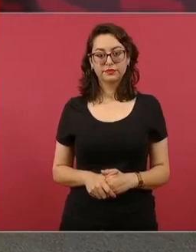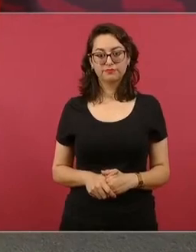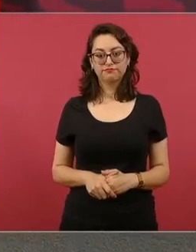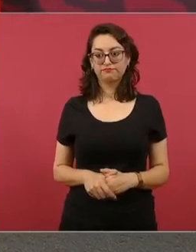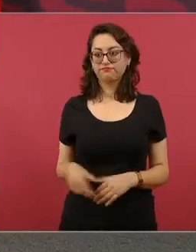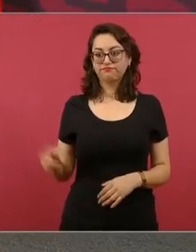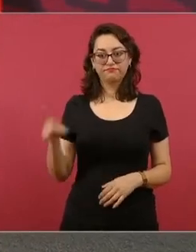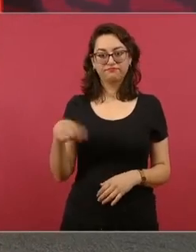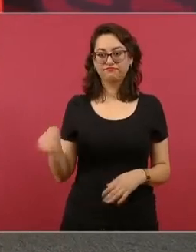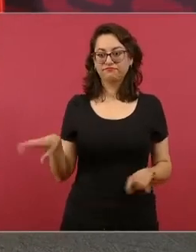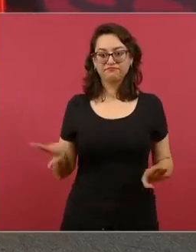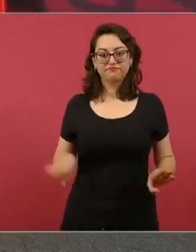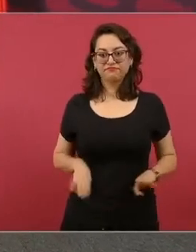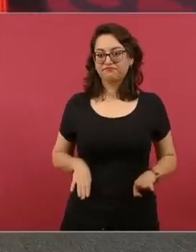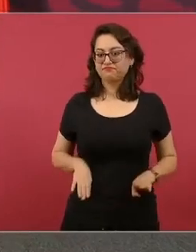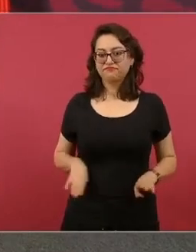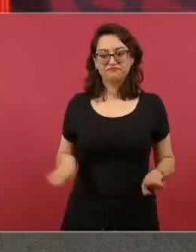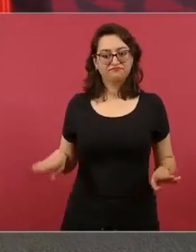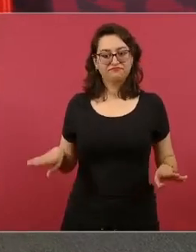cinismo.